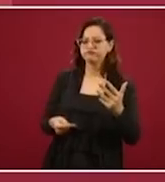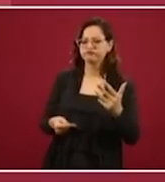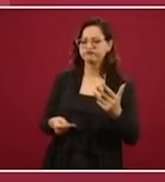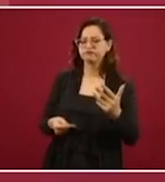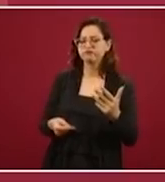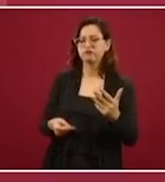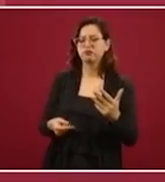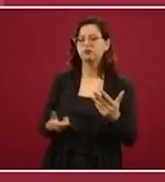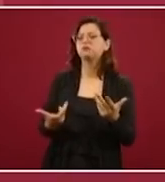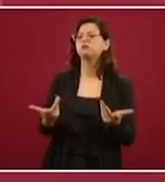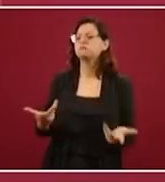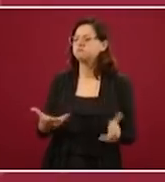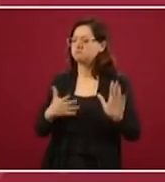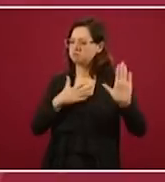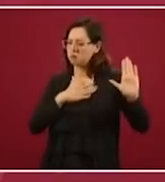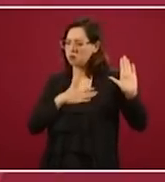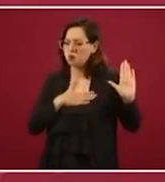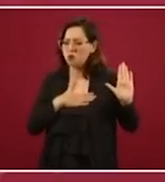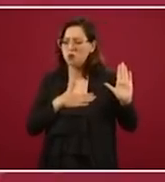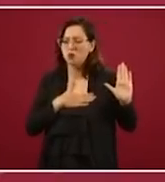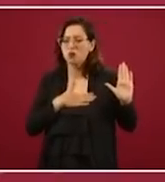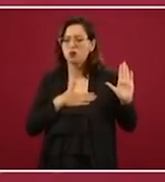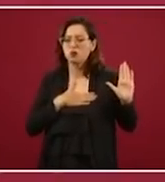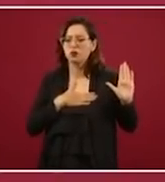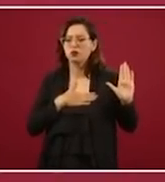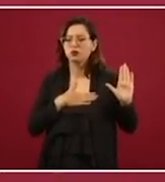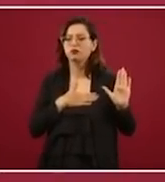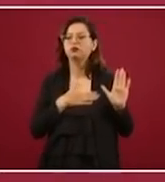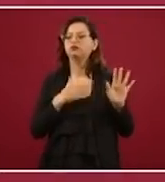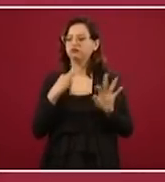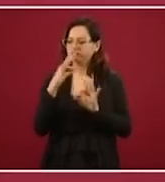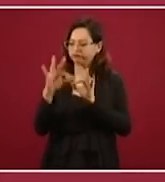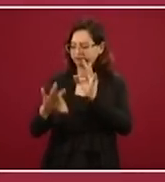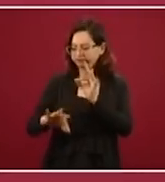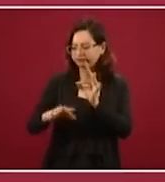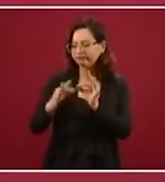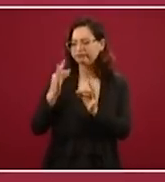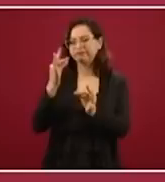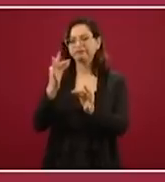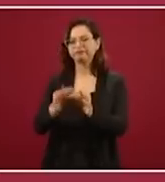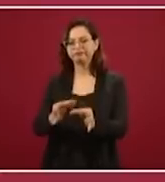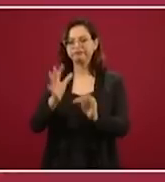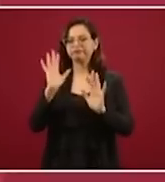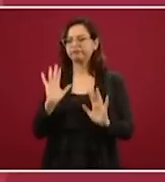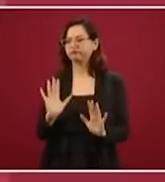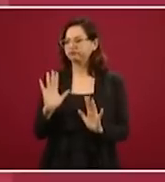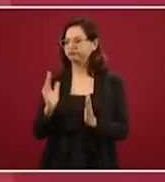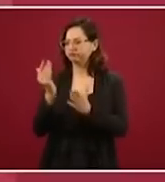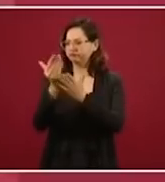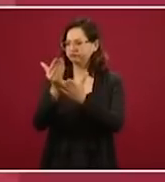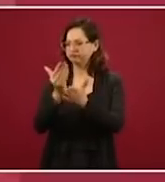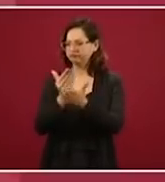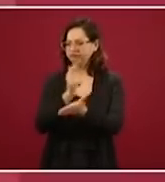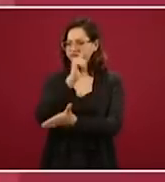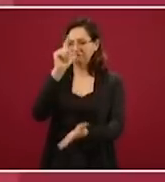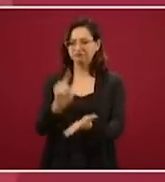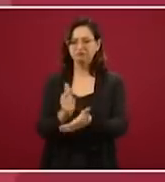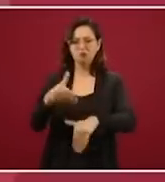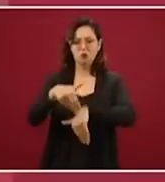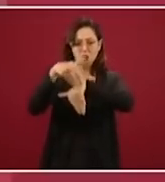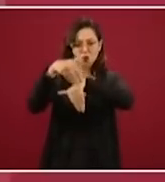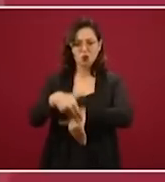y que se compromete a cumplir lo que establecen los ordenamientos